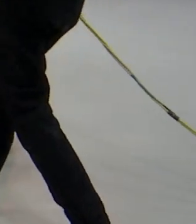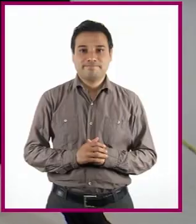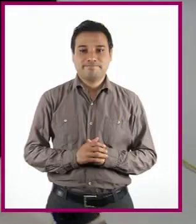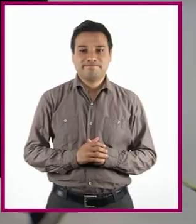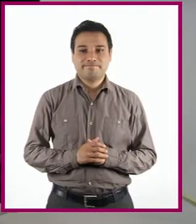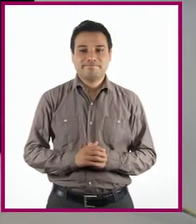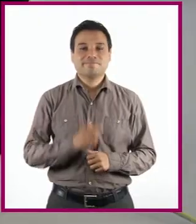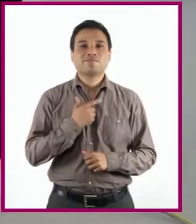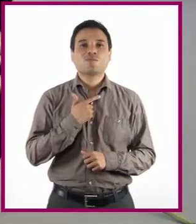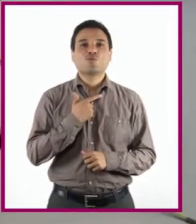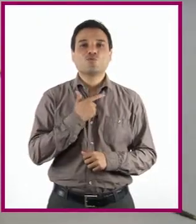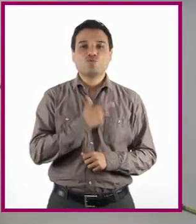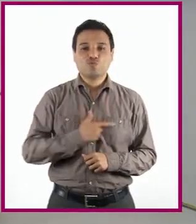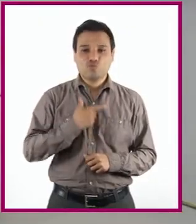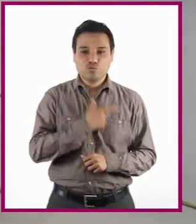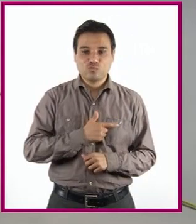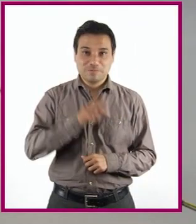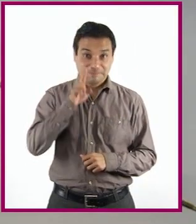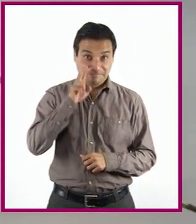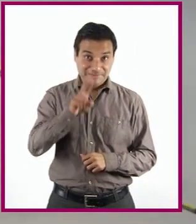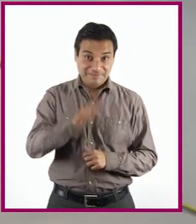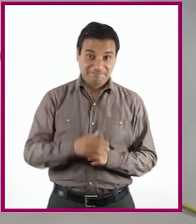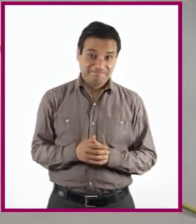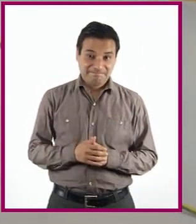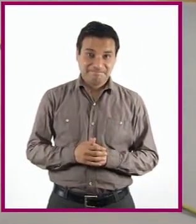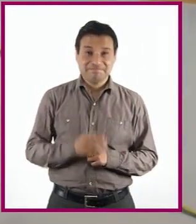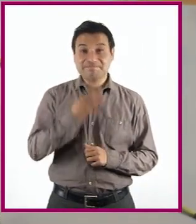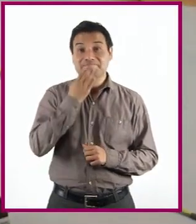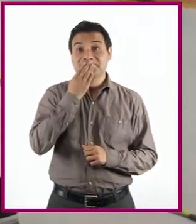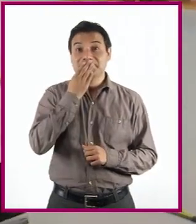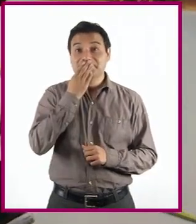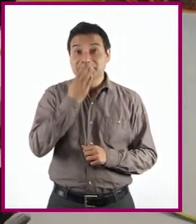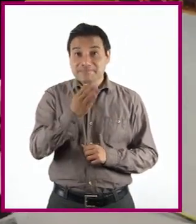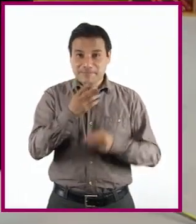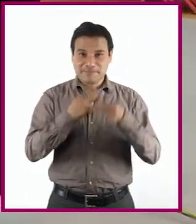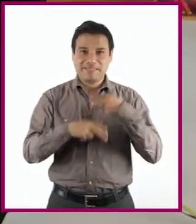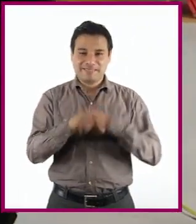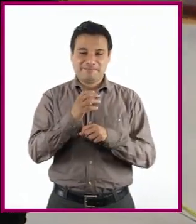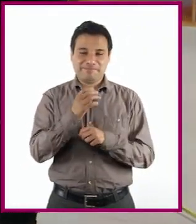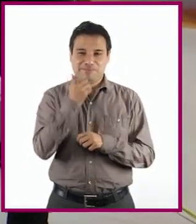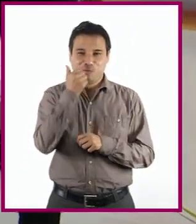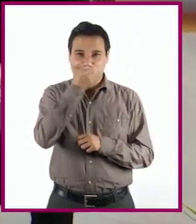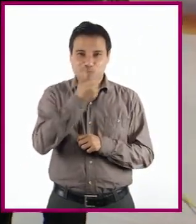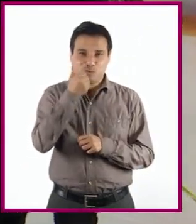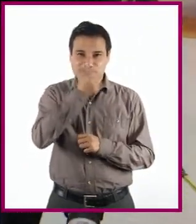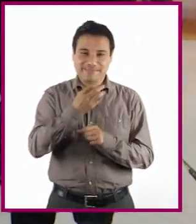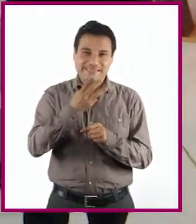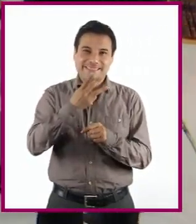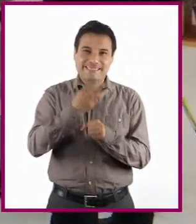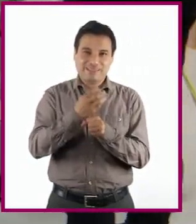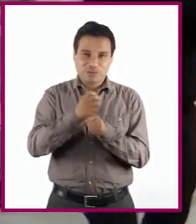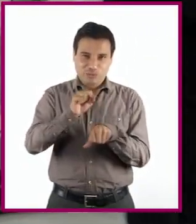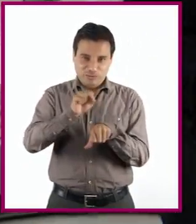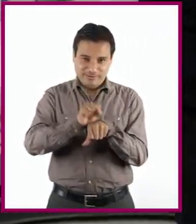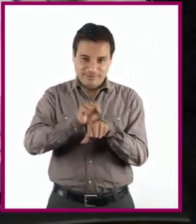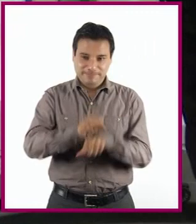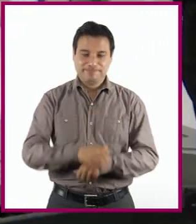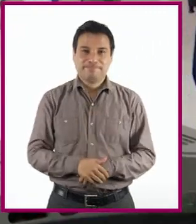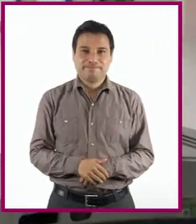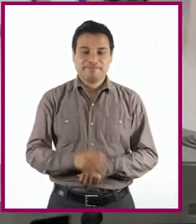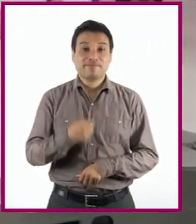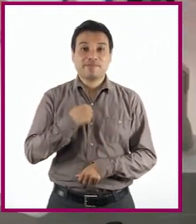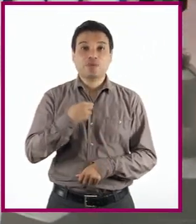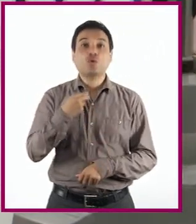Qué gusto encontrarnos en este espacio. Les doy la más cordial bienvenida a las alumnas y alumnos de tercer grado de secundaria. Mi